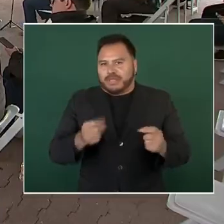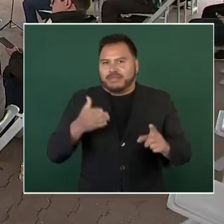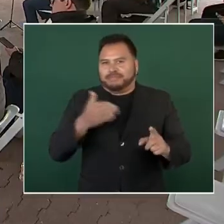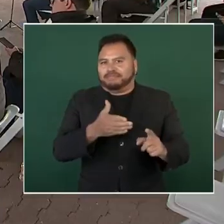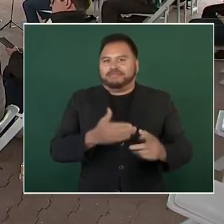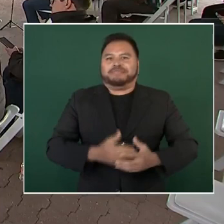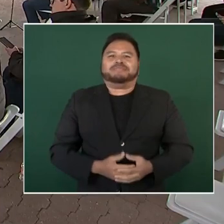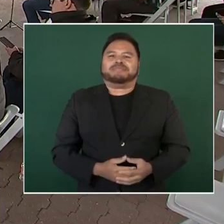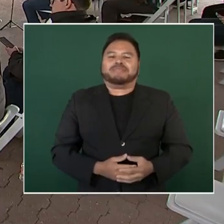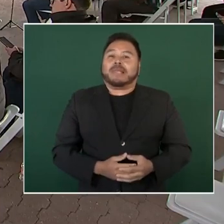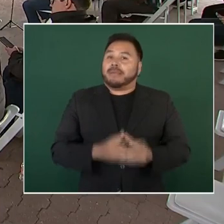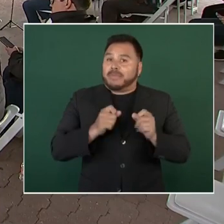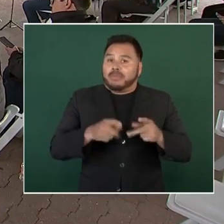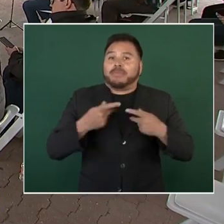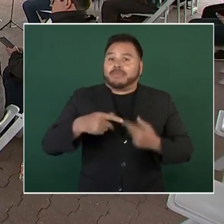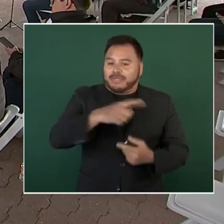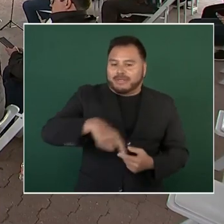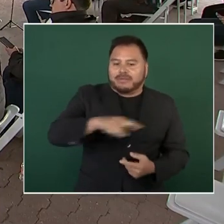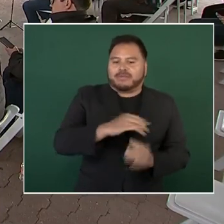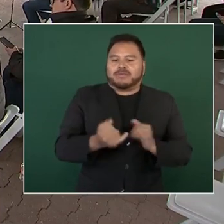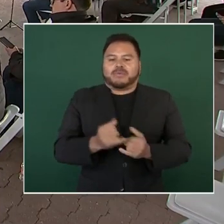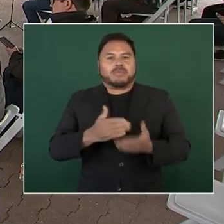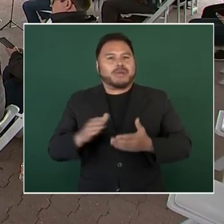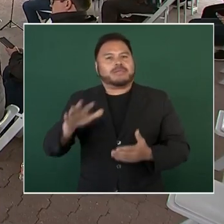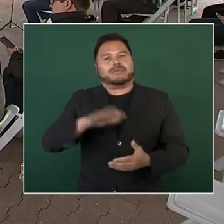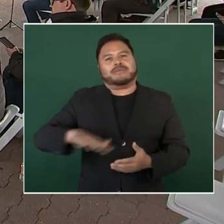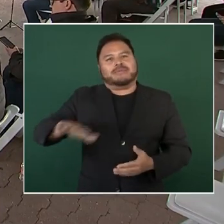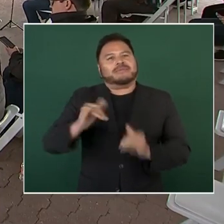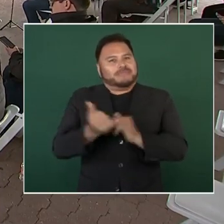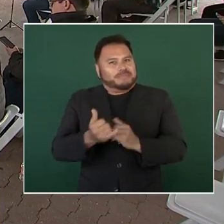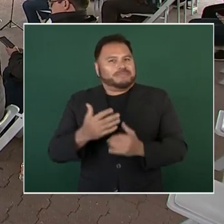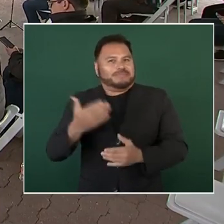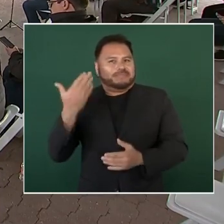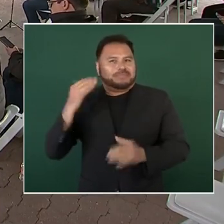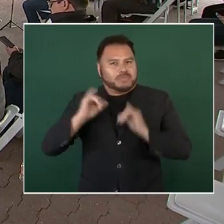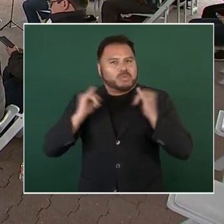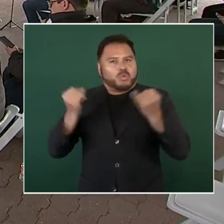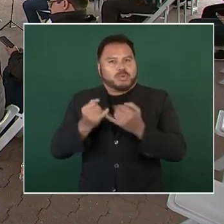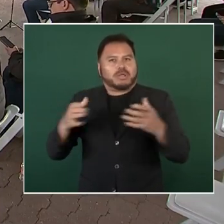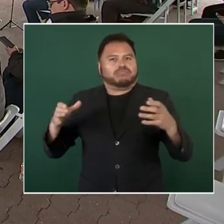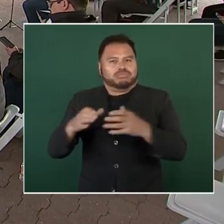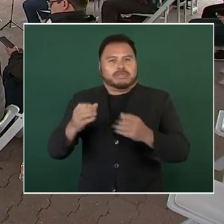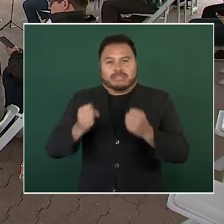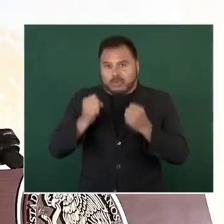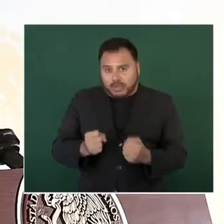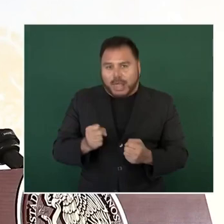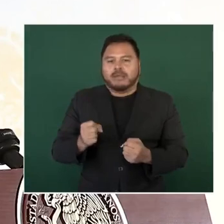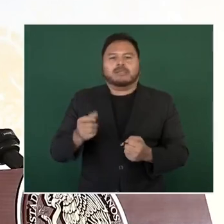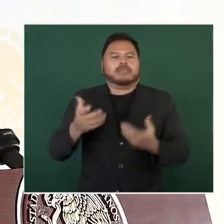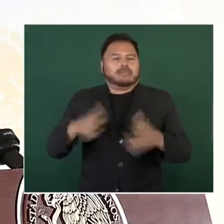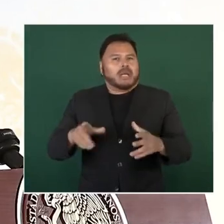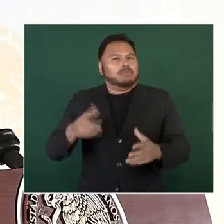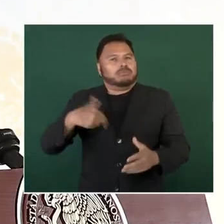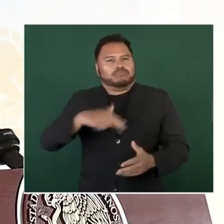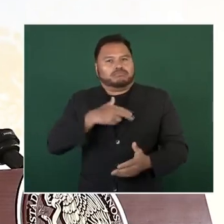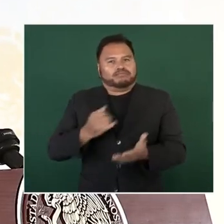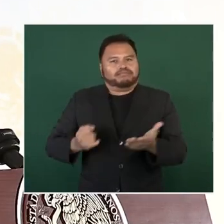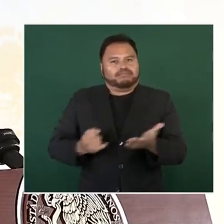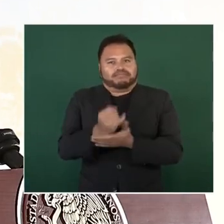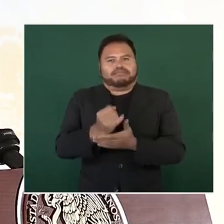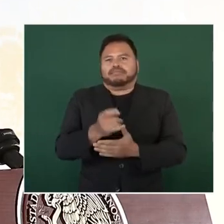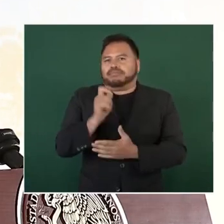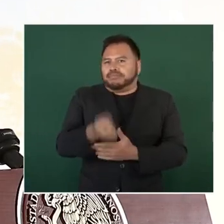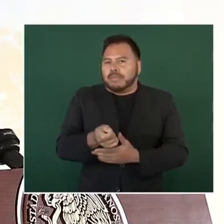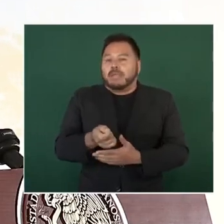Adicional a este personal, ahorita en la reunión de seguridad ya se tomó la determinación de